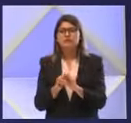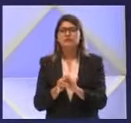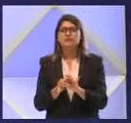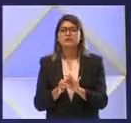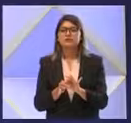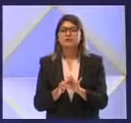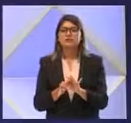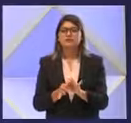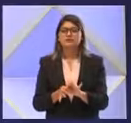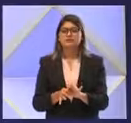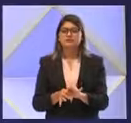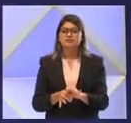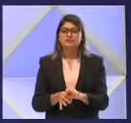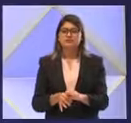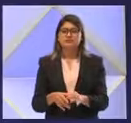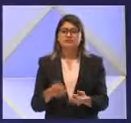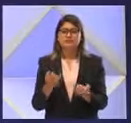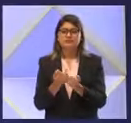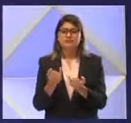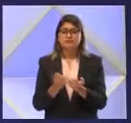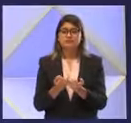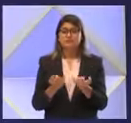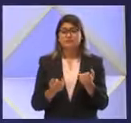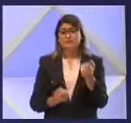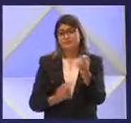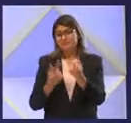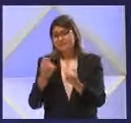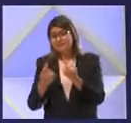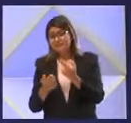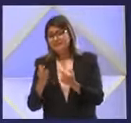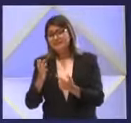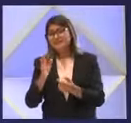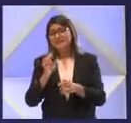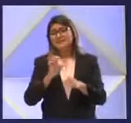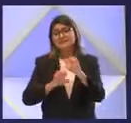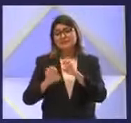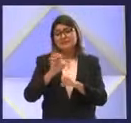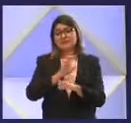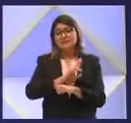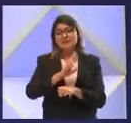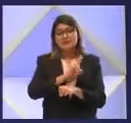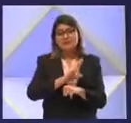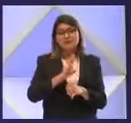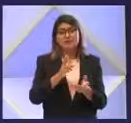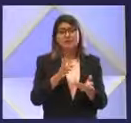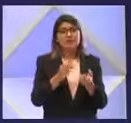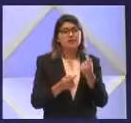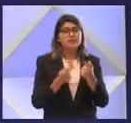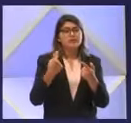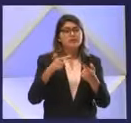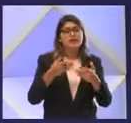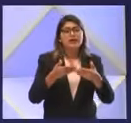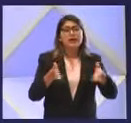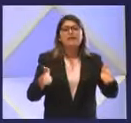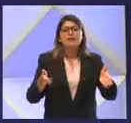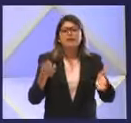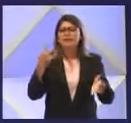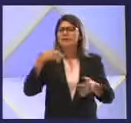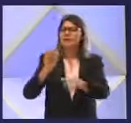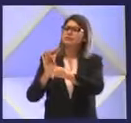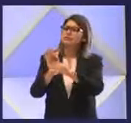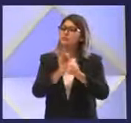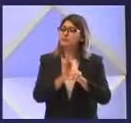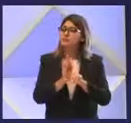pero y concesiones de uso social porque no son comerciales tal vez el